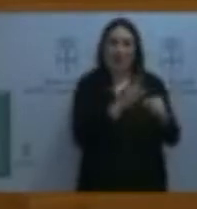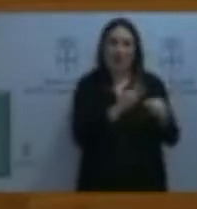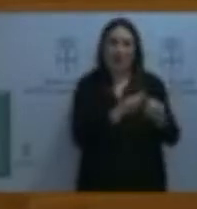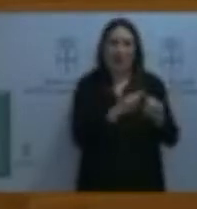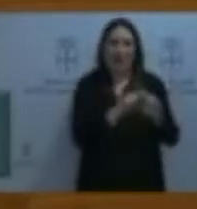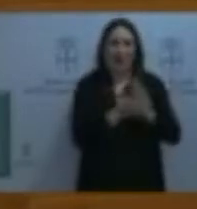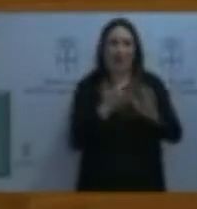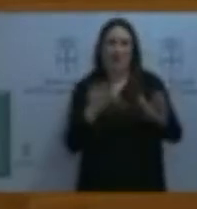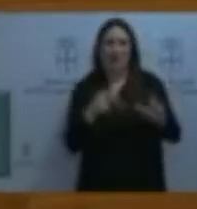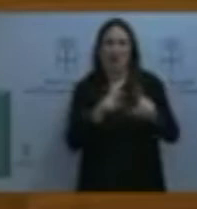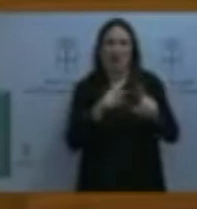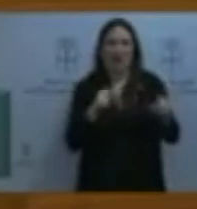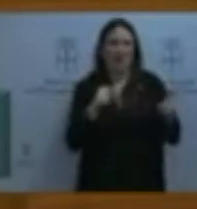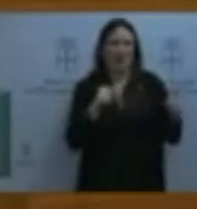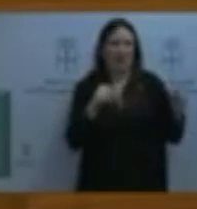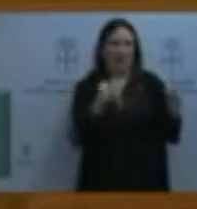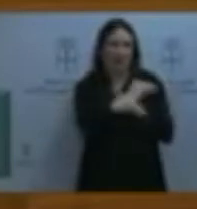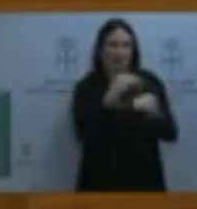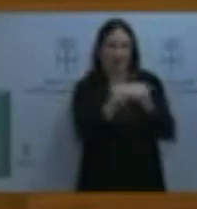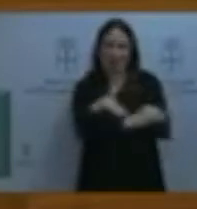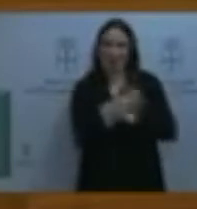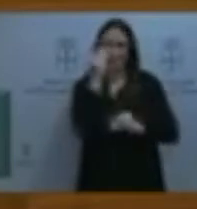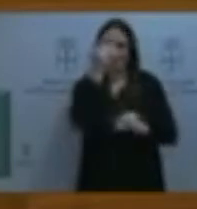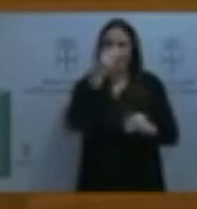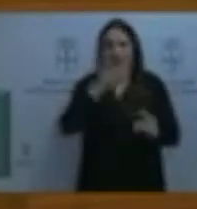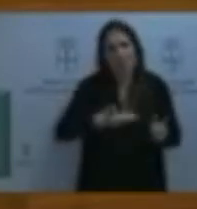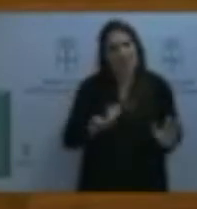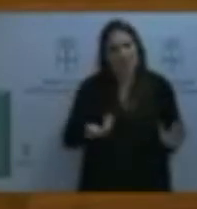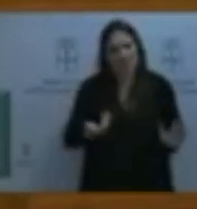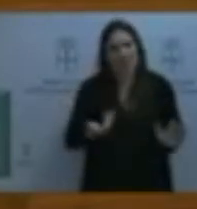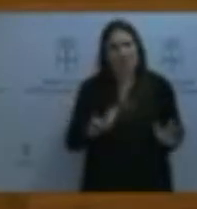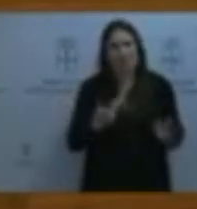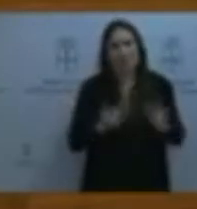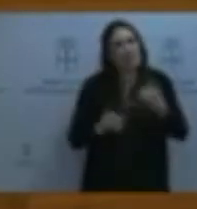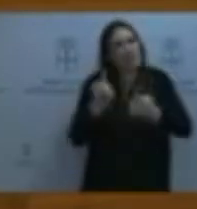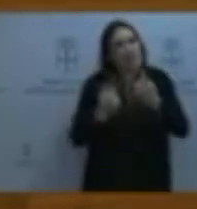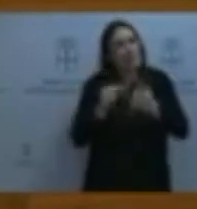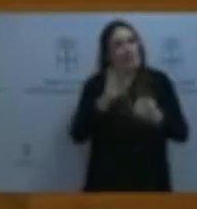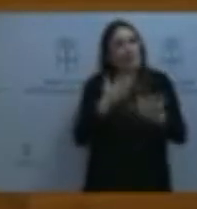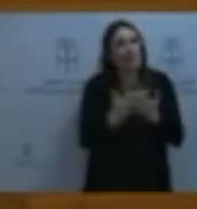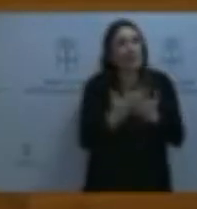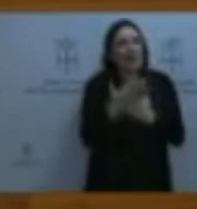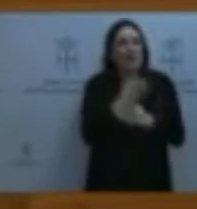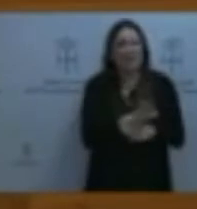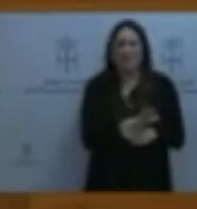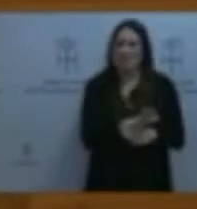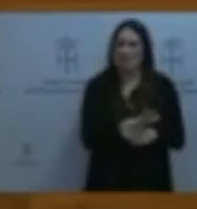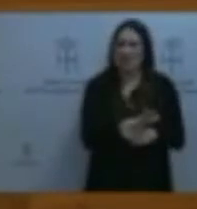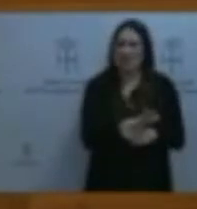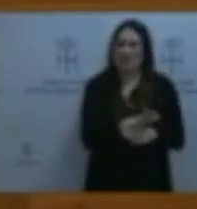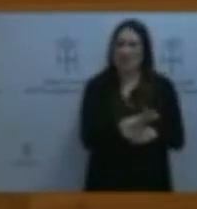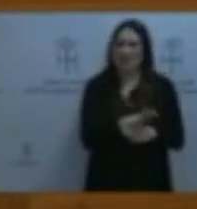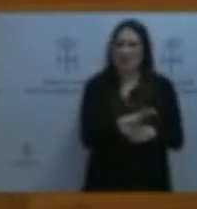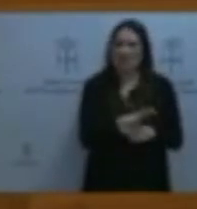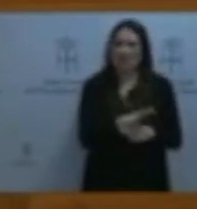con contradicciones que nos parecen importantes y que demuestran en algunos casos un desconocimiento importante también